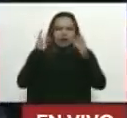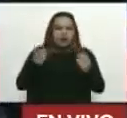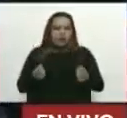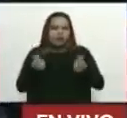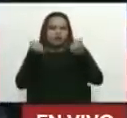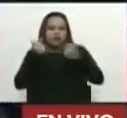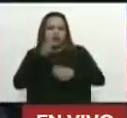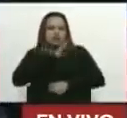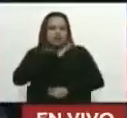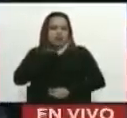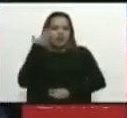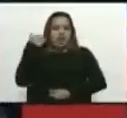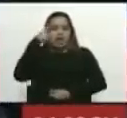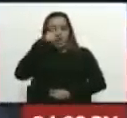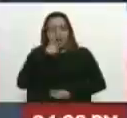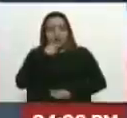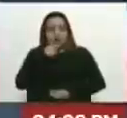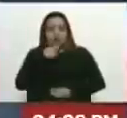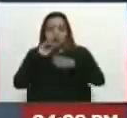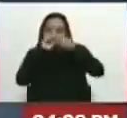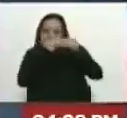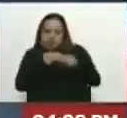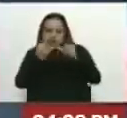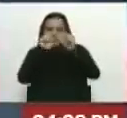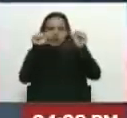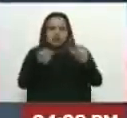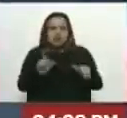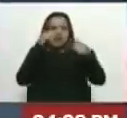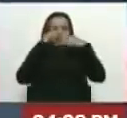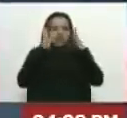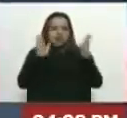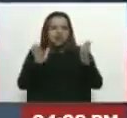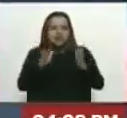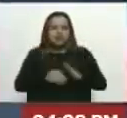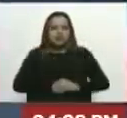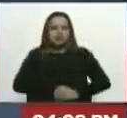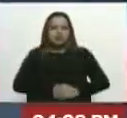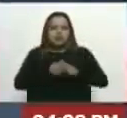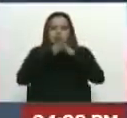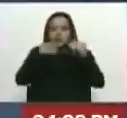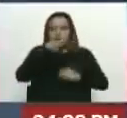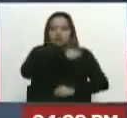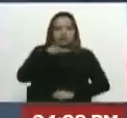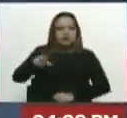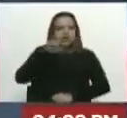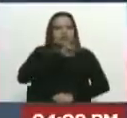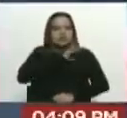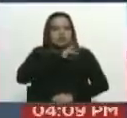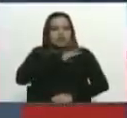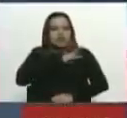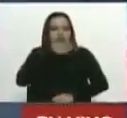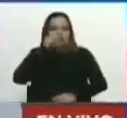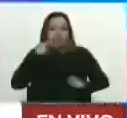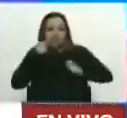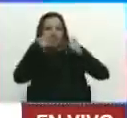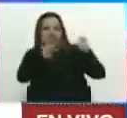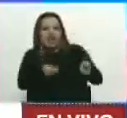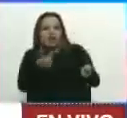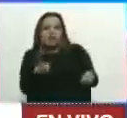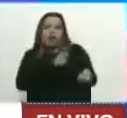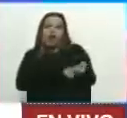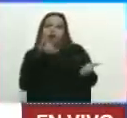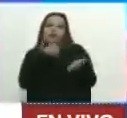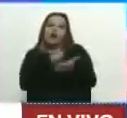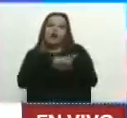tuvo, fue que cuando diseñó el sistema de pensiones para todos los chilenos, que ha entregado las peores pensiones, que es un